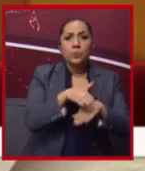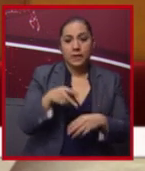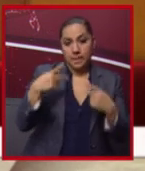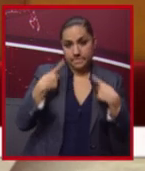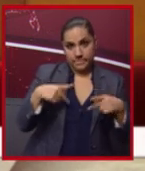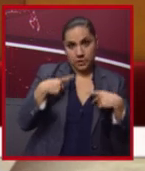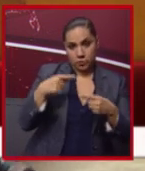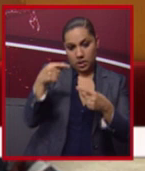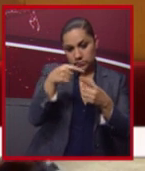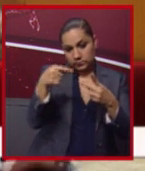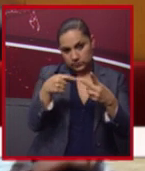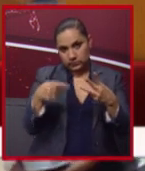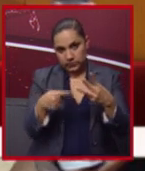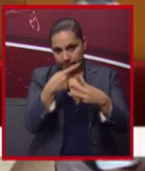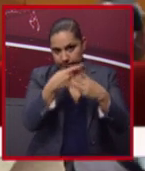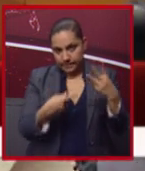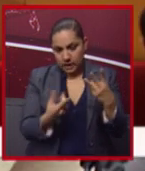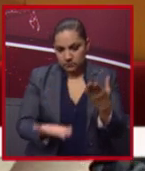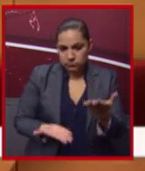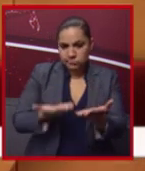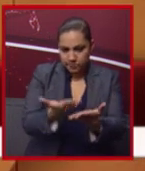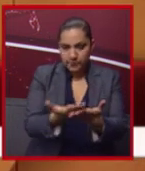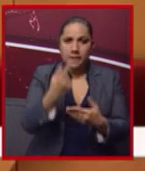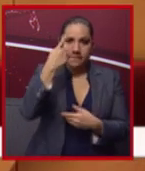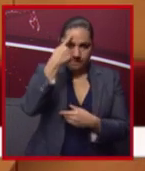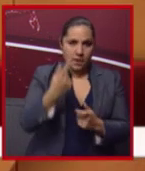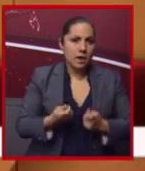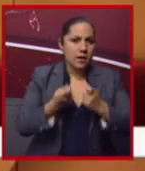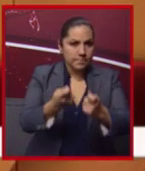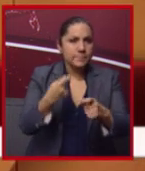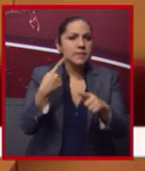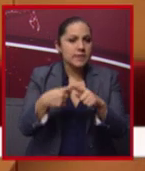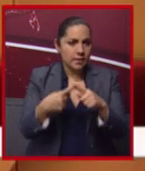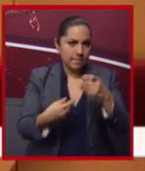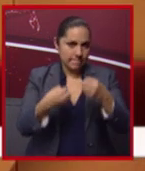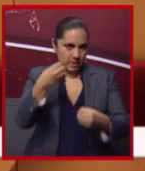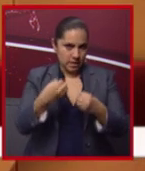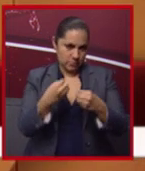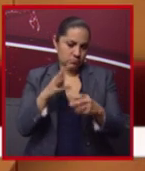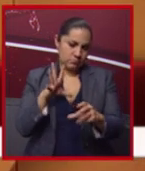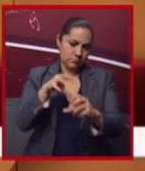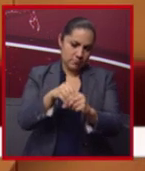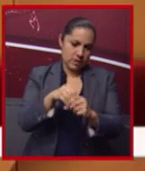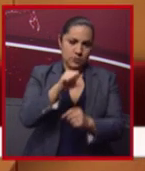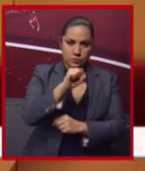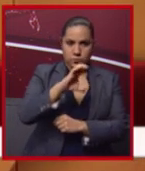la terna para la elección de ministra o ministro de la Suprema Corte de Justicia de la Nación.